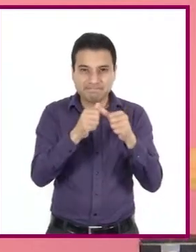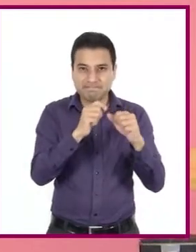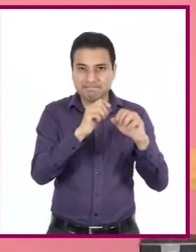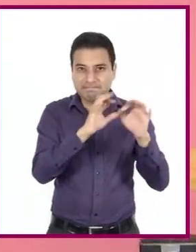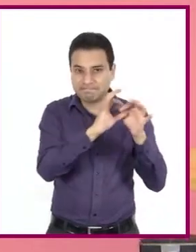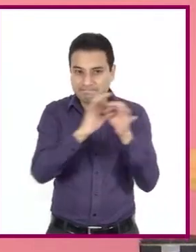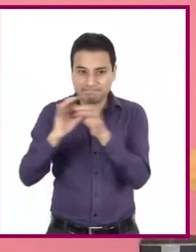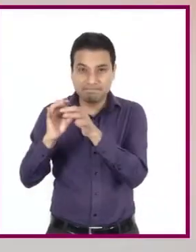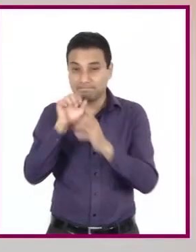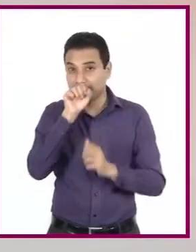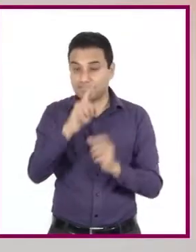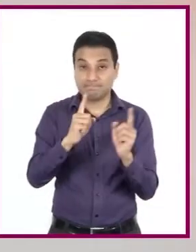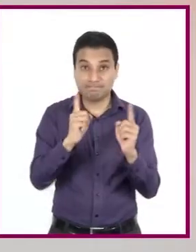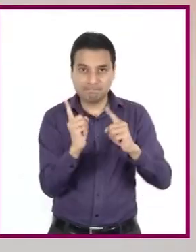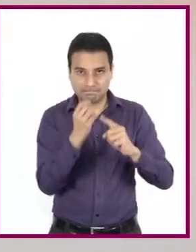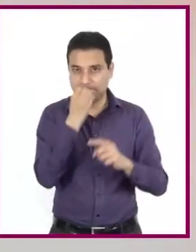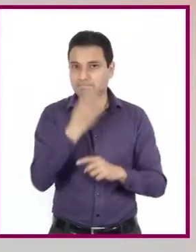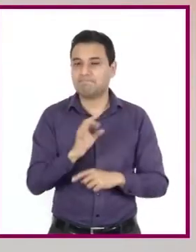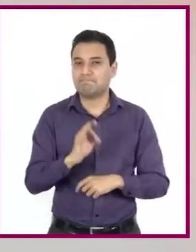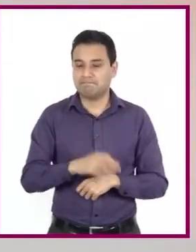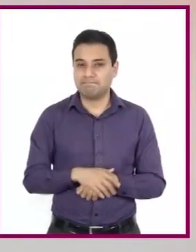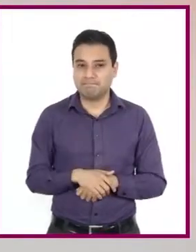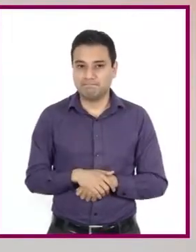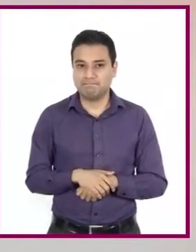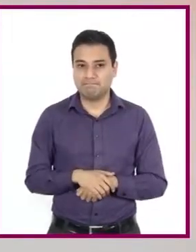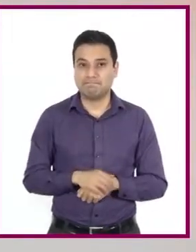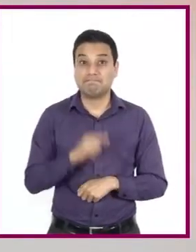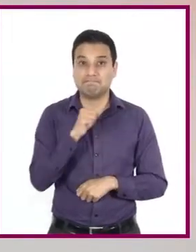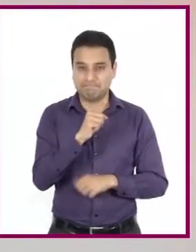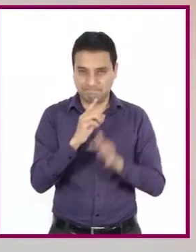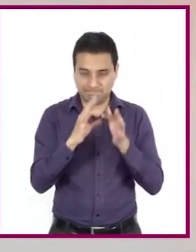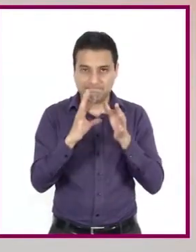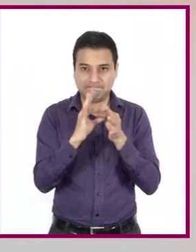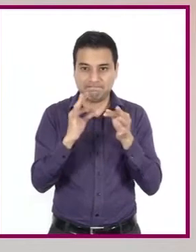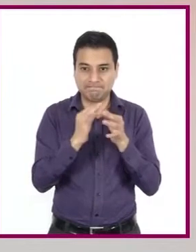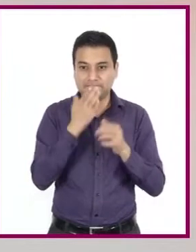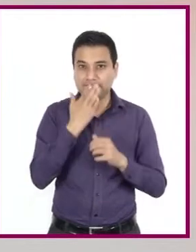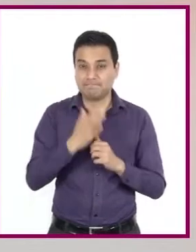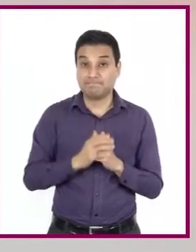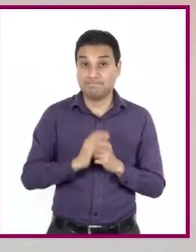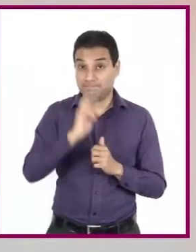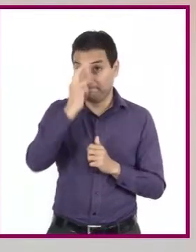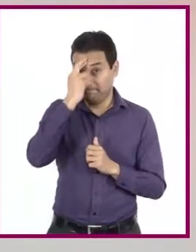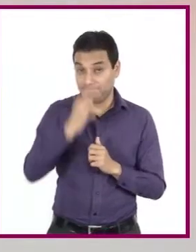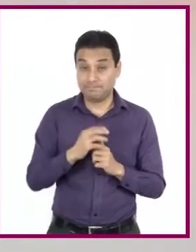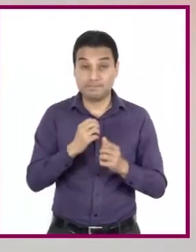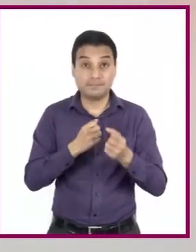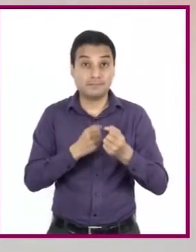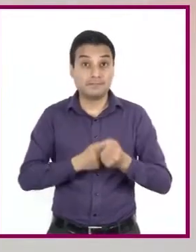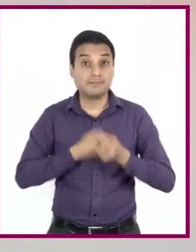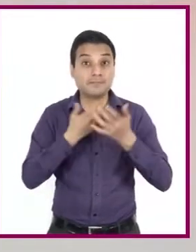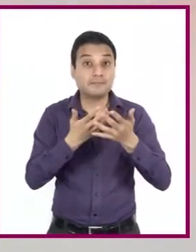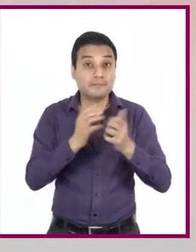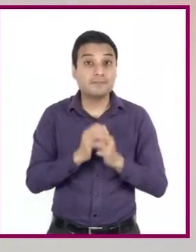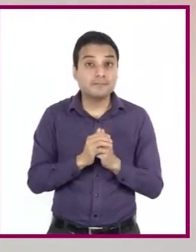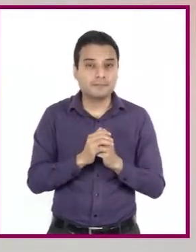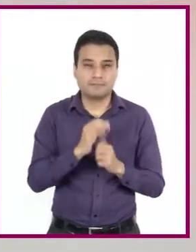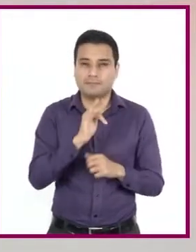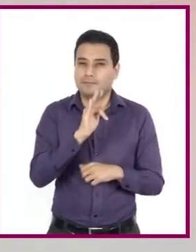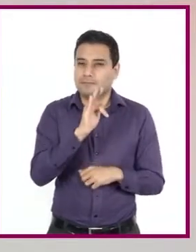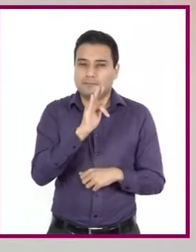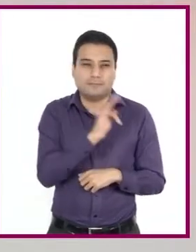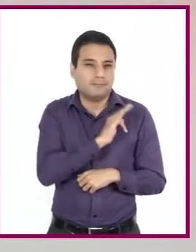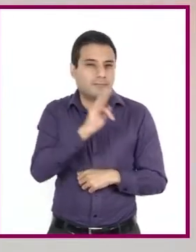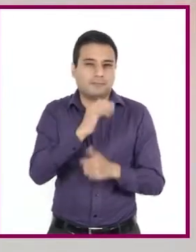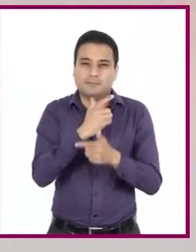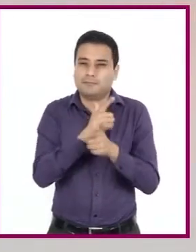sentido de continuidad. Bien por tu interpretación, pero no se les olvide que un poema puede interpretarse libremente